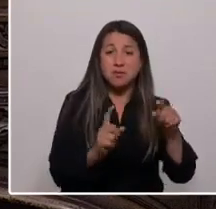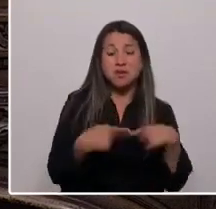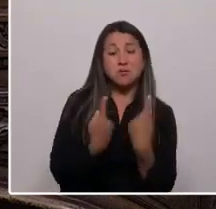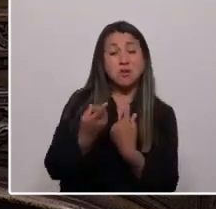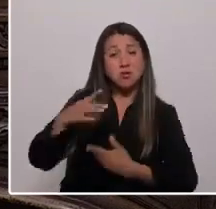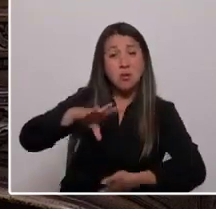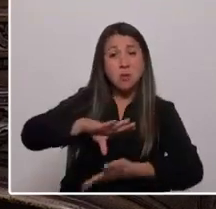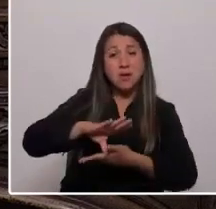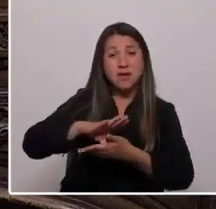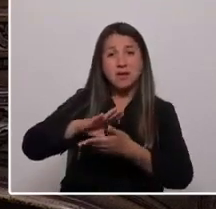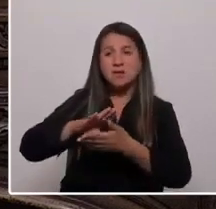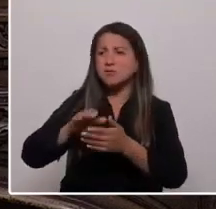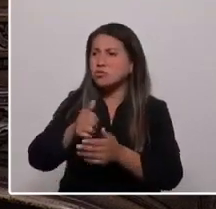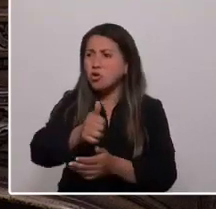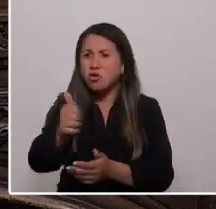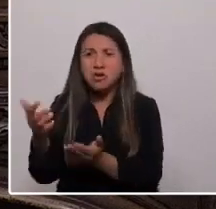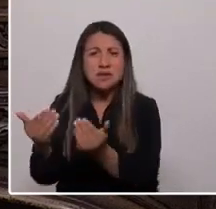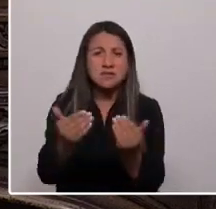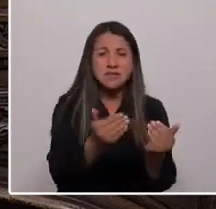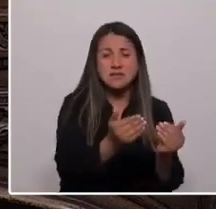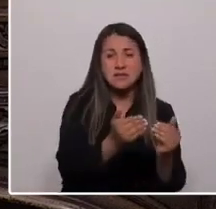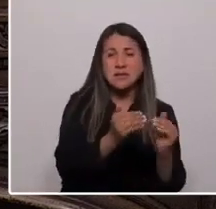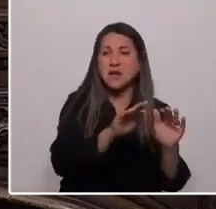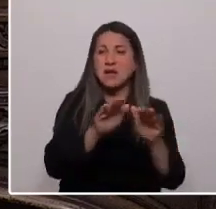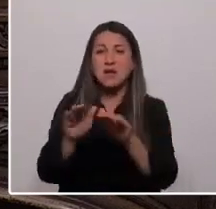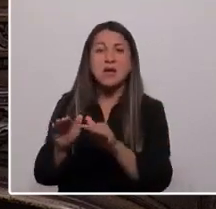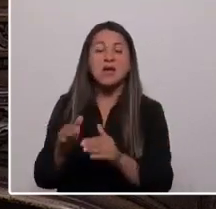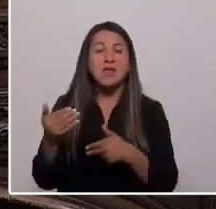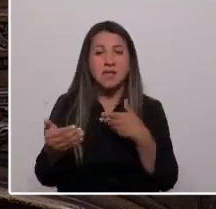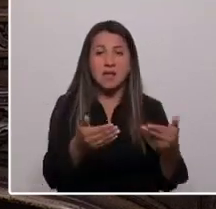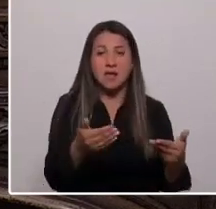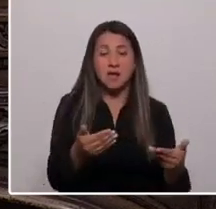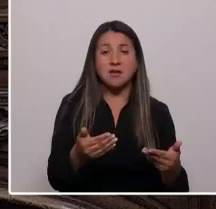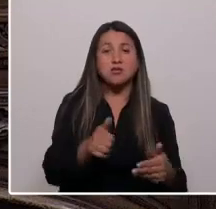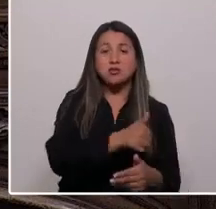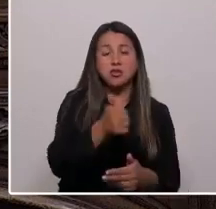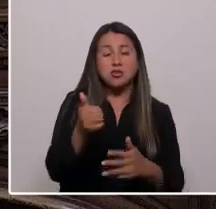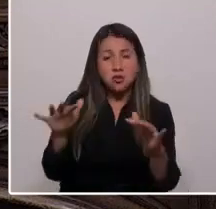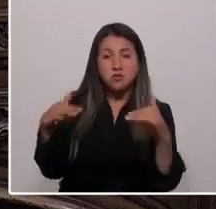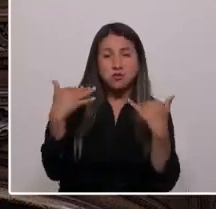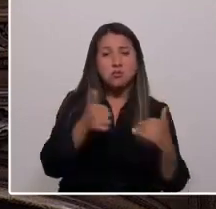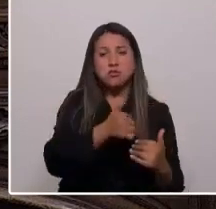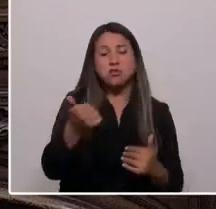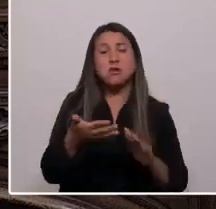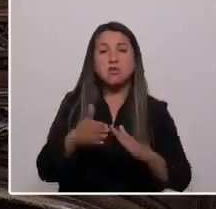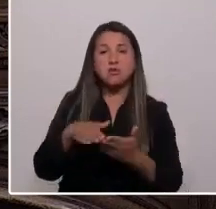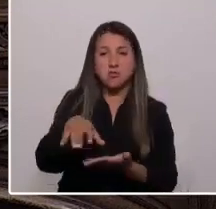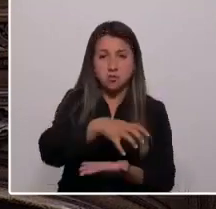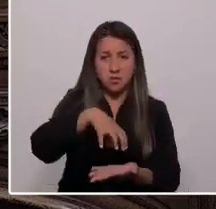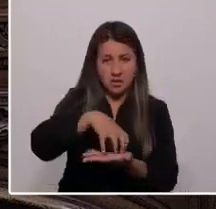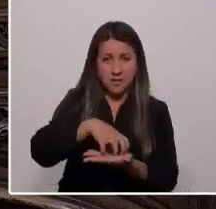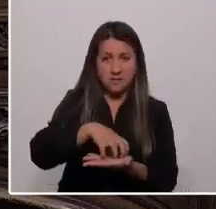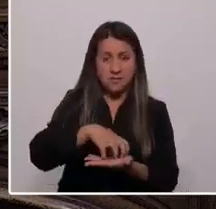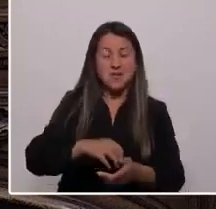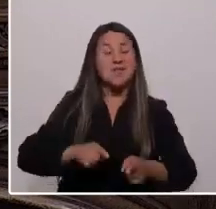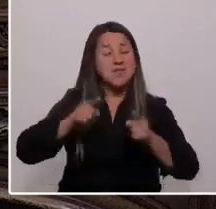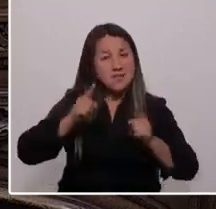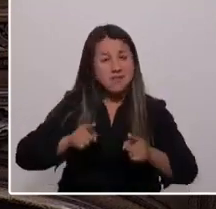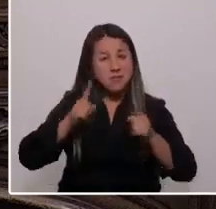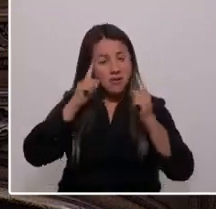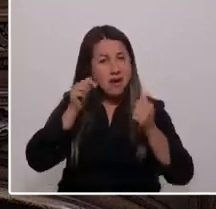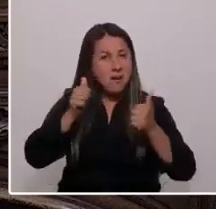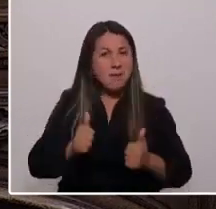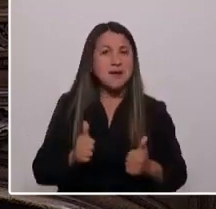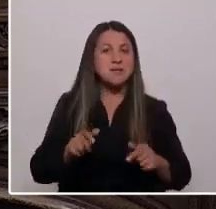todas y todos por quienes nos observan por toda nuestra comunidad debemos ser capaces de abrir nuestra